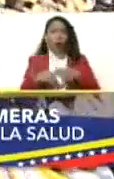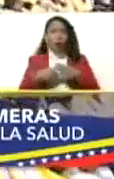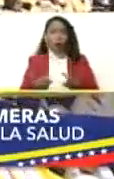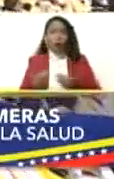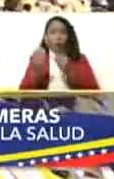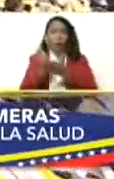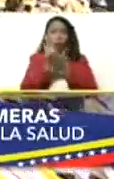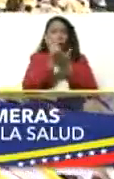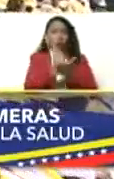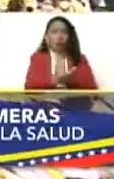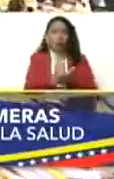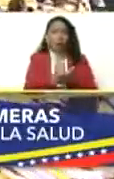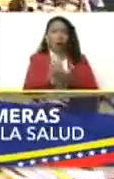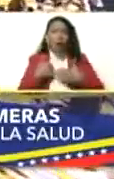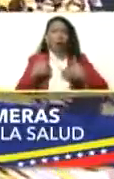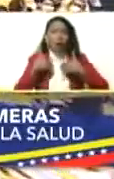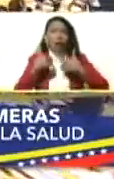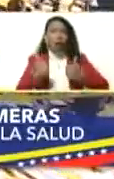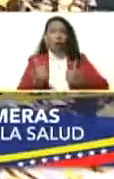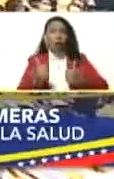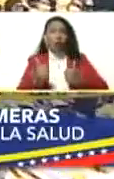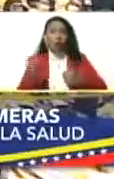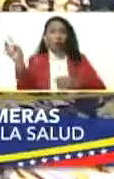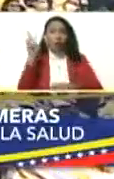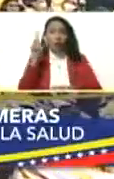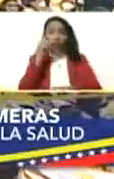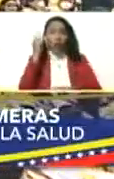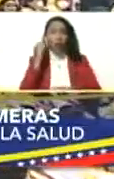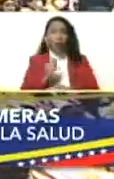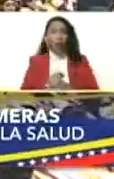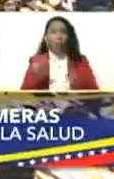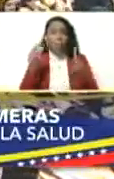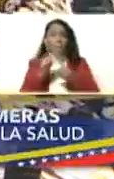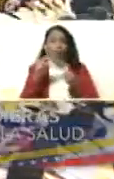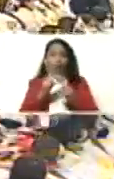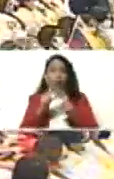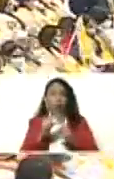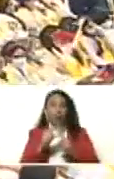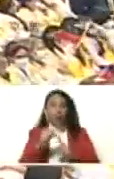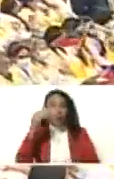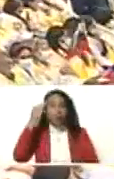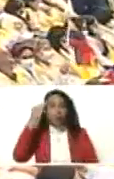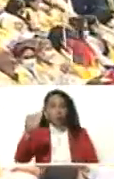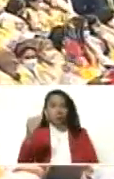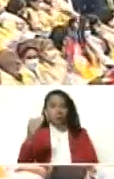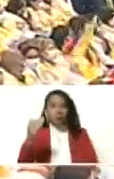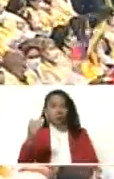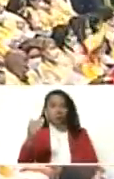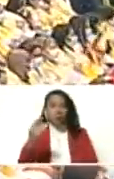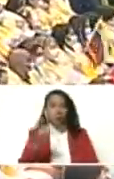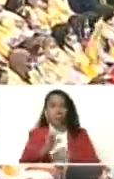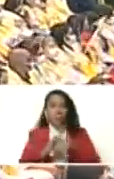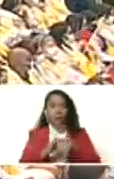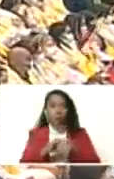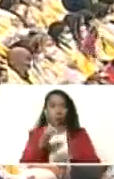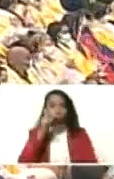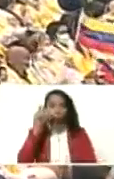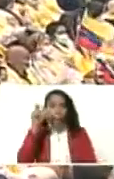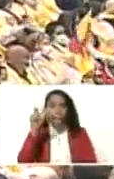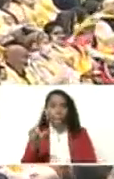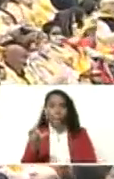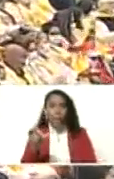ayudar en la salud de los venezolanos. Palabras del teniente de fragata médico Víctor